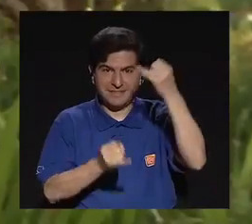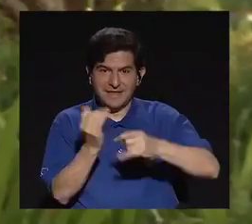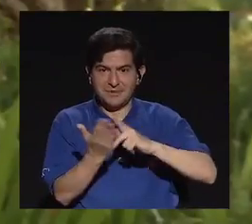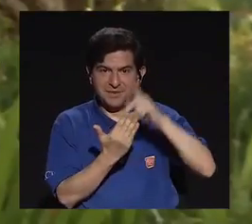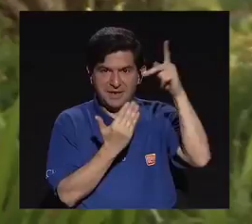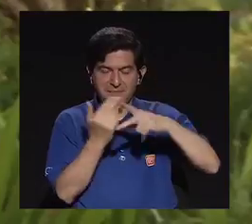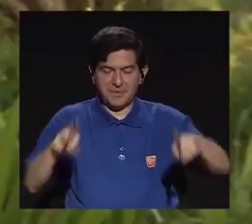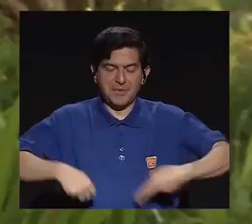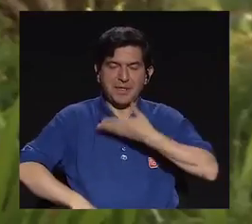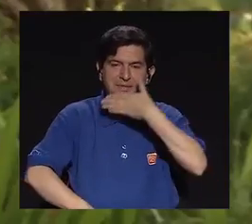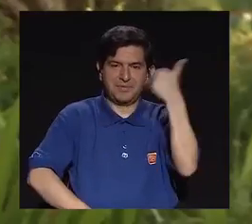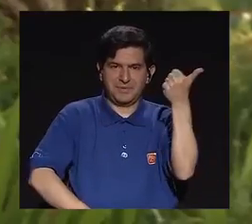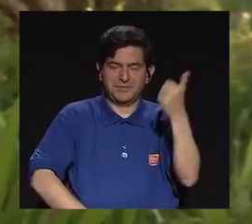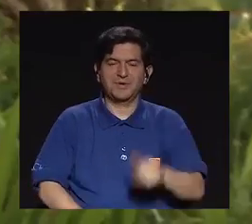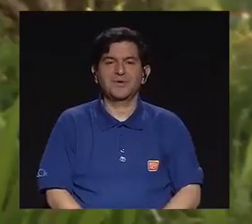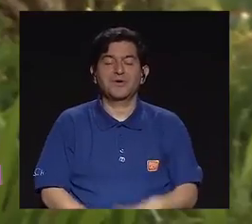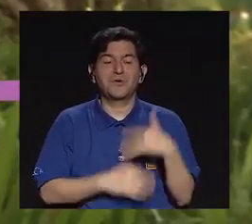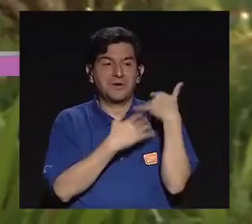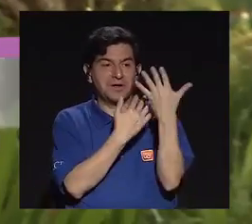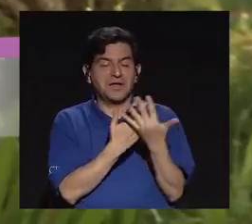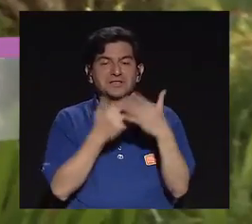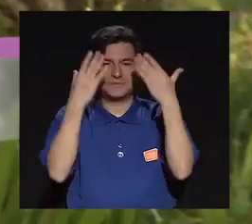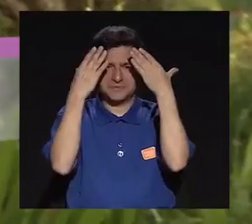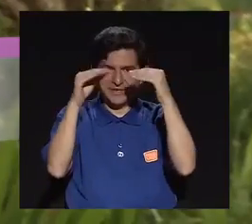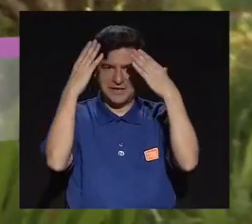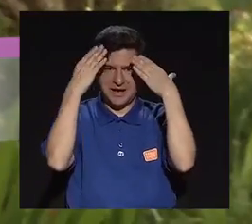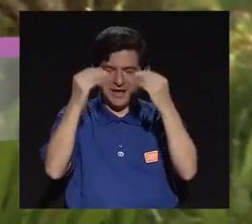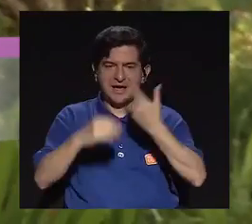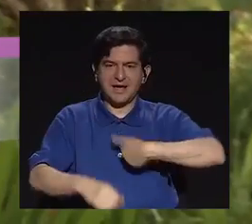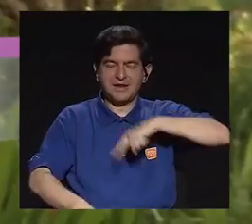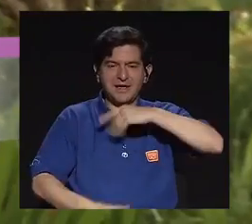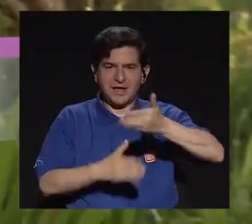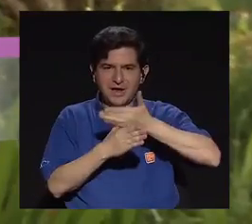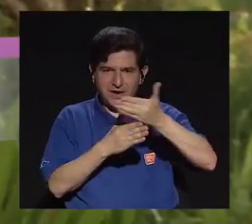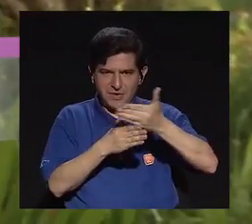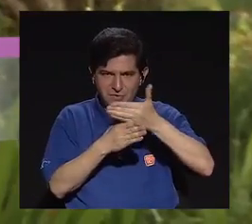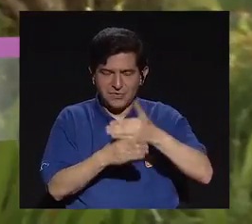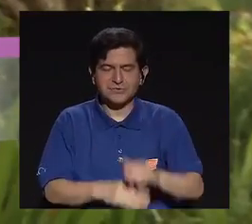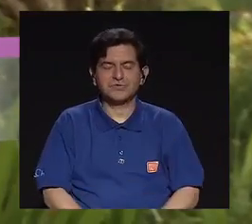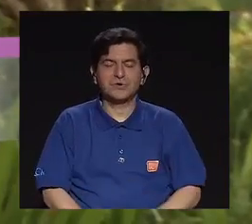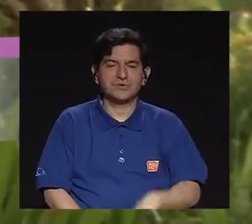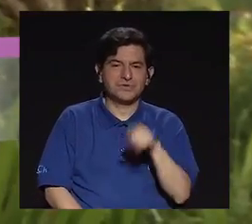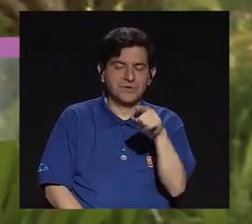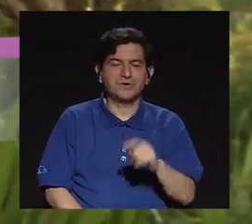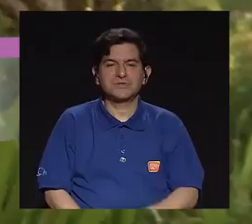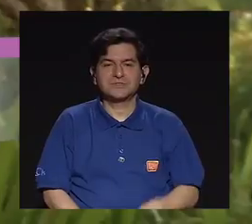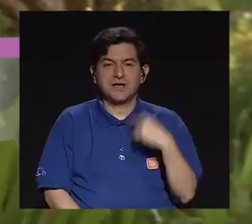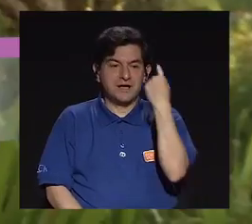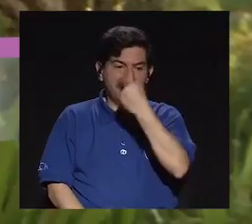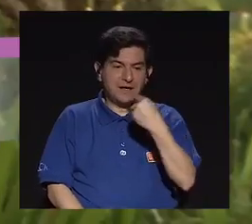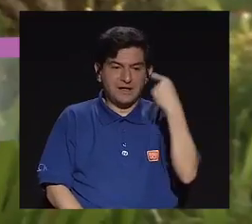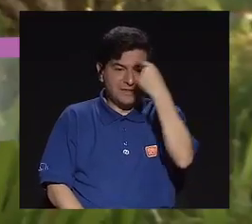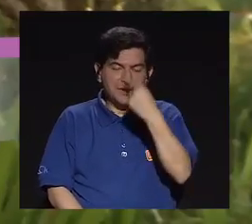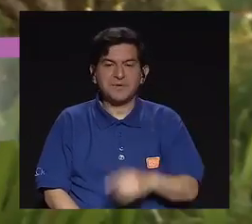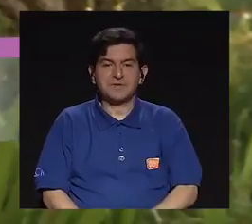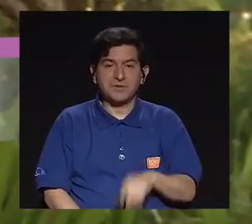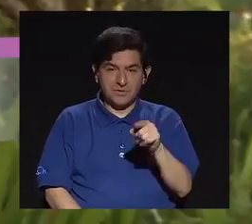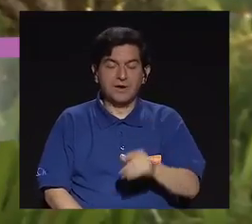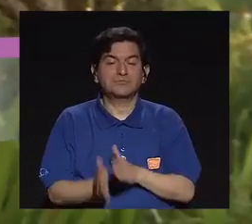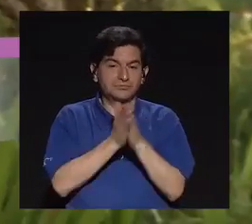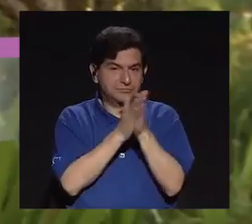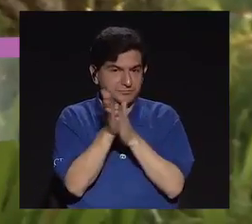Con esto llegamos al final de su programa Vivir Mejor, esperando pues que la información que les hemos compartido respecto al vértigo haya